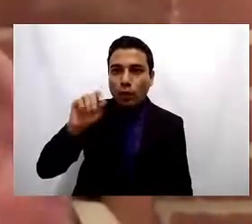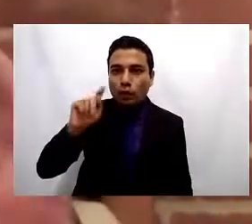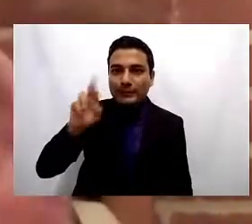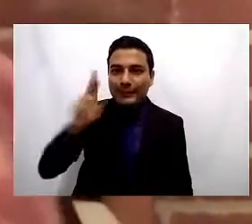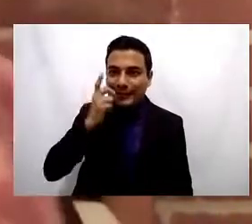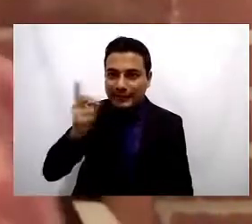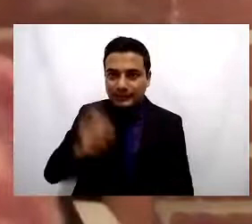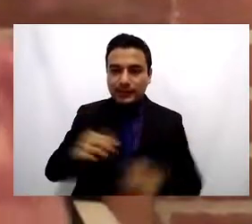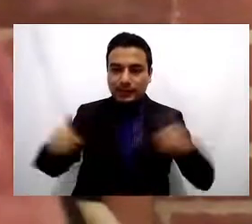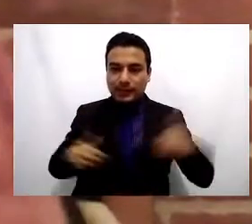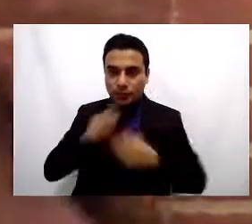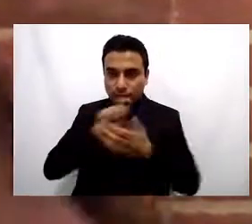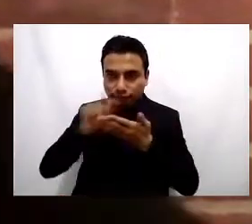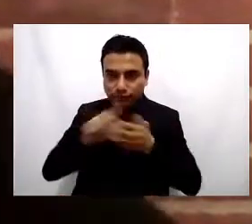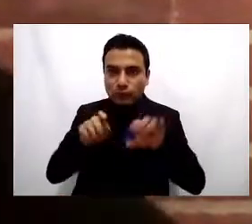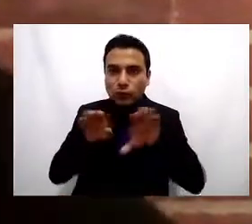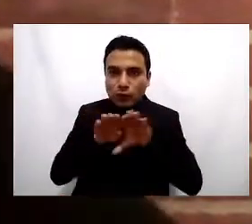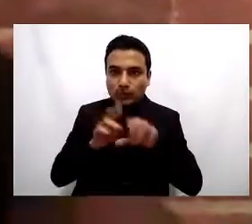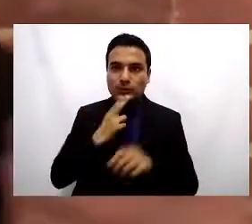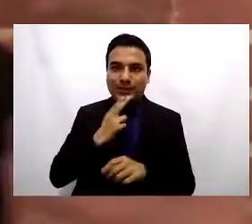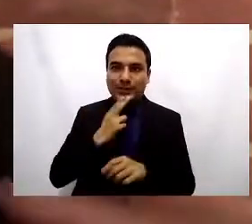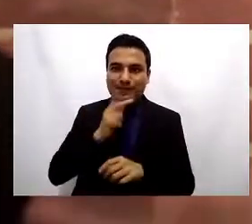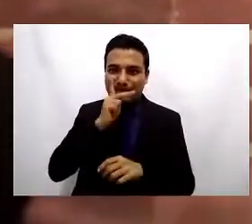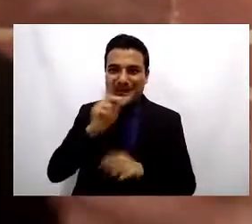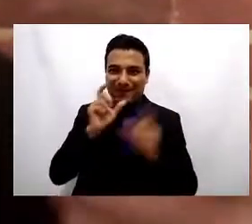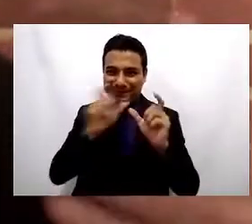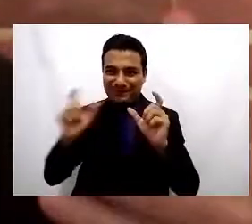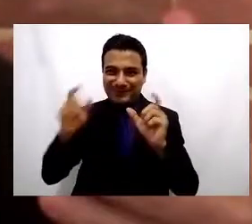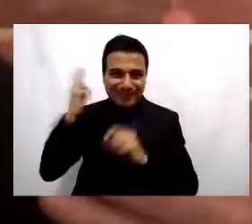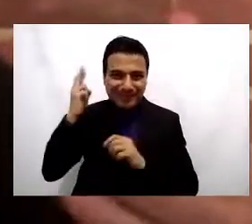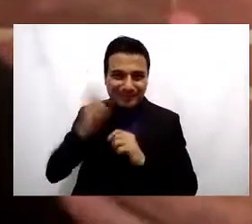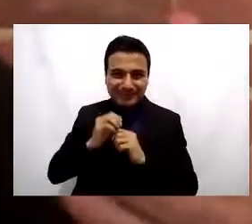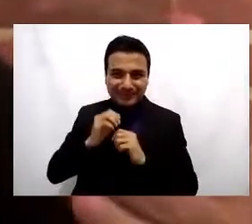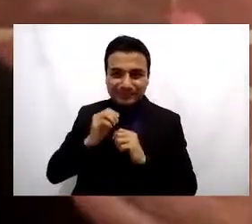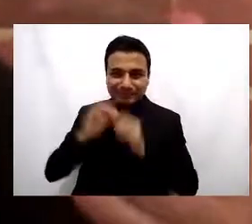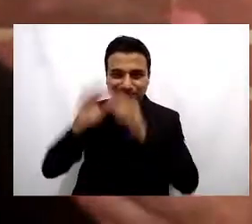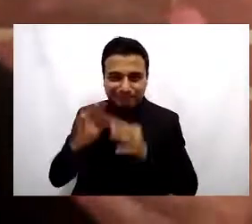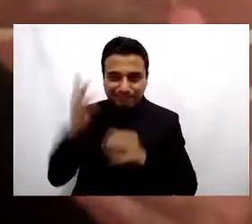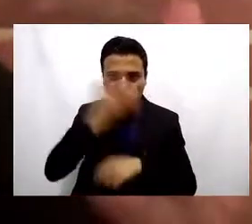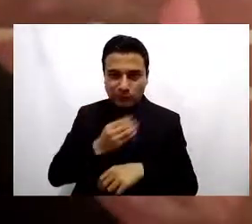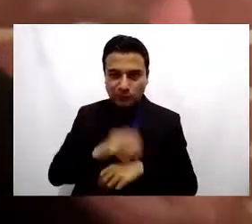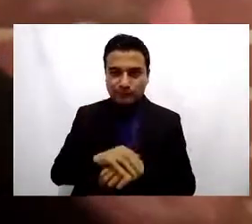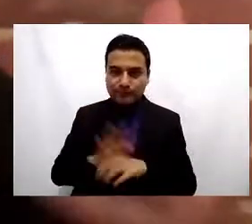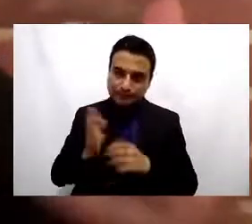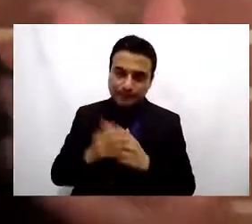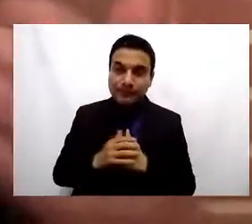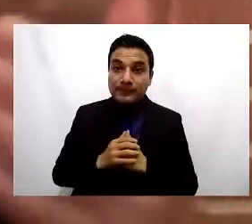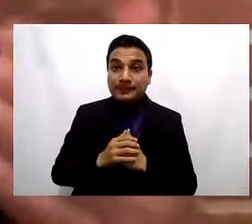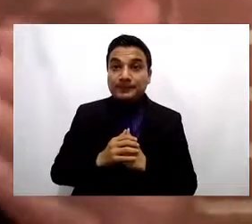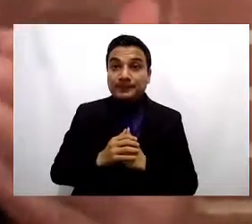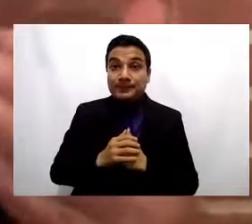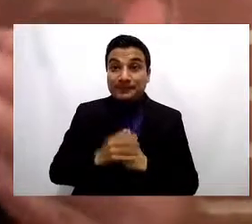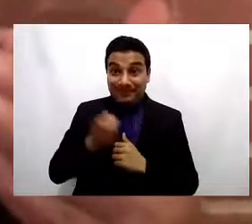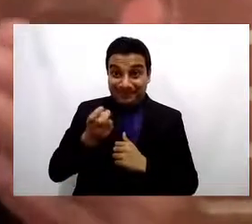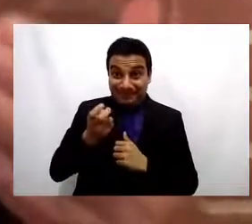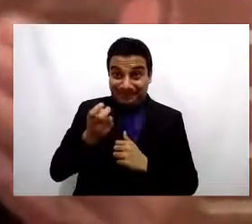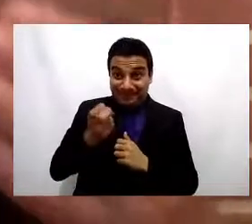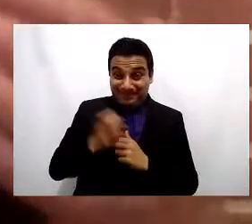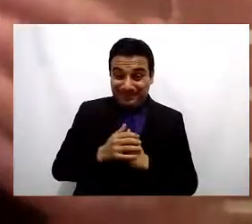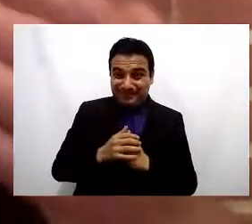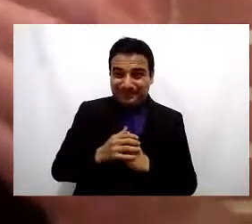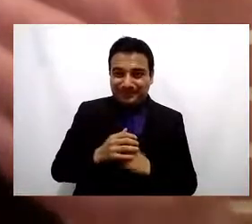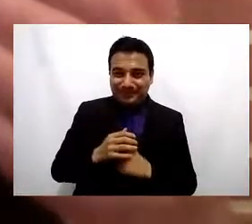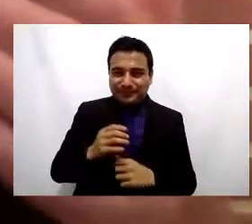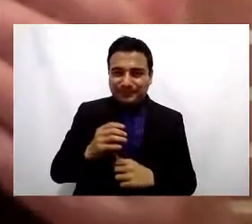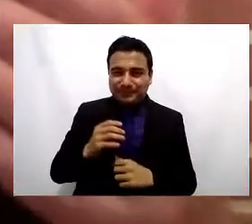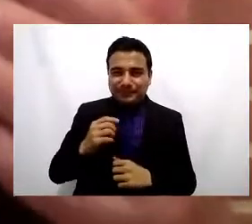rimas, por encuentros. La segunda forma de la inteligencia narrativa está justamente en utilizar no